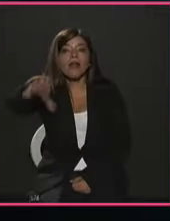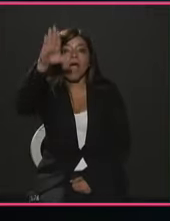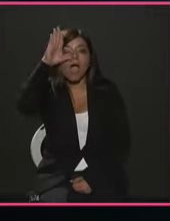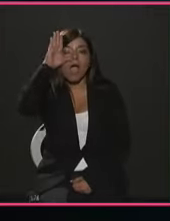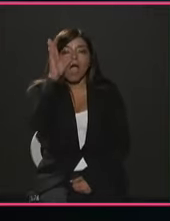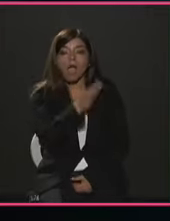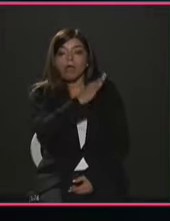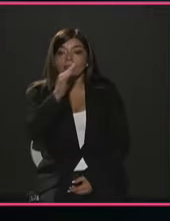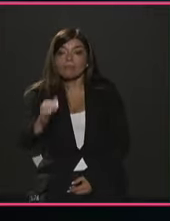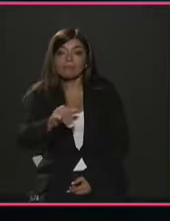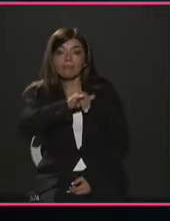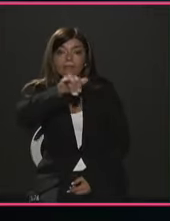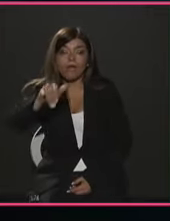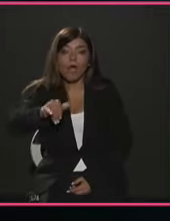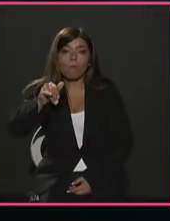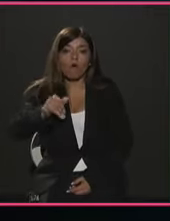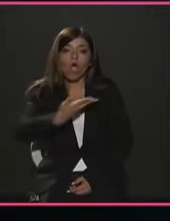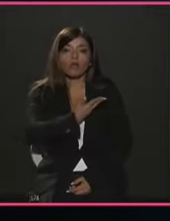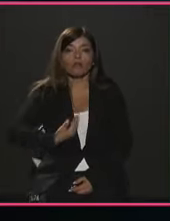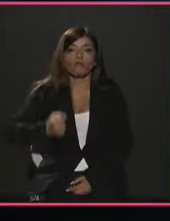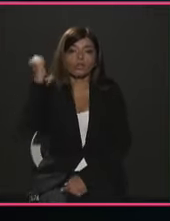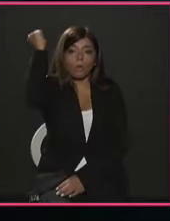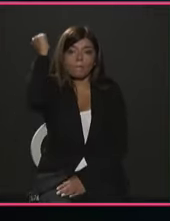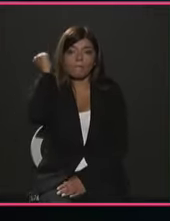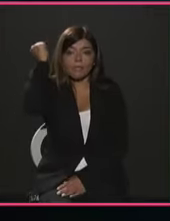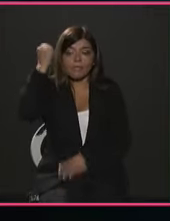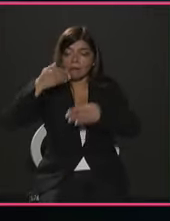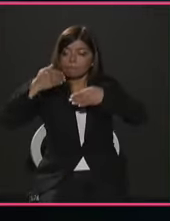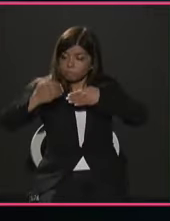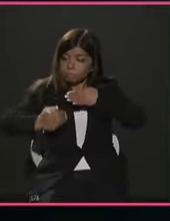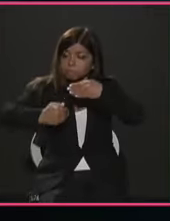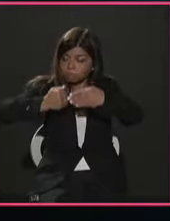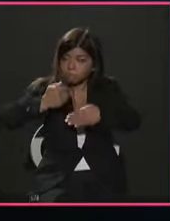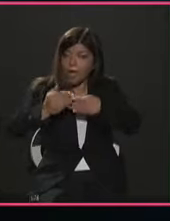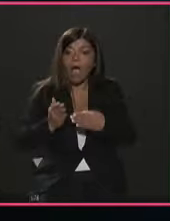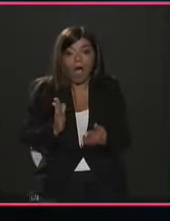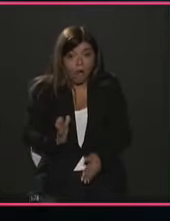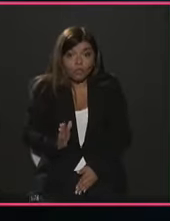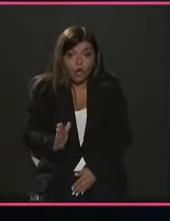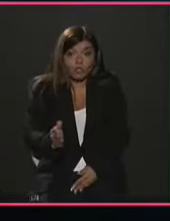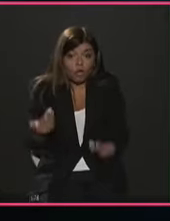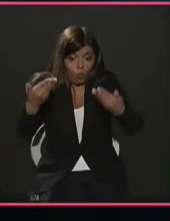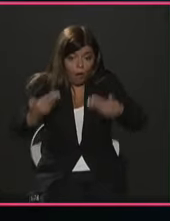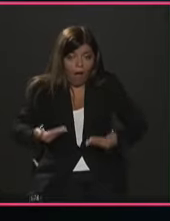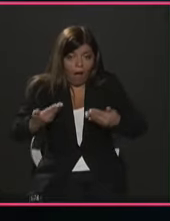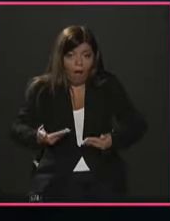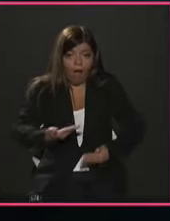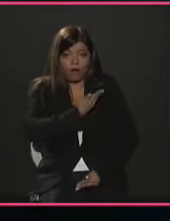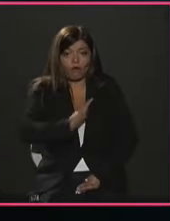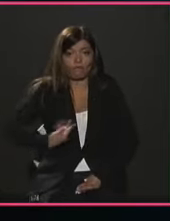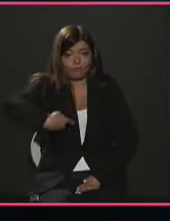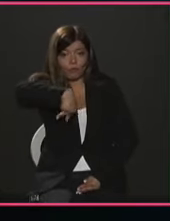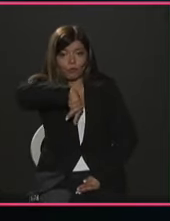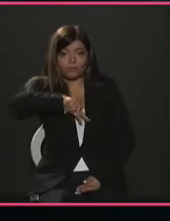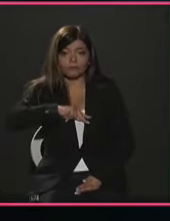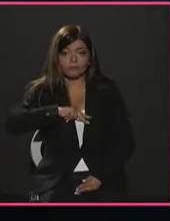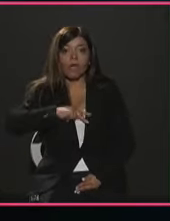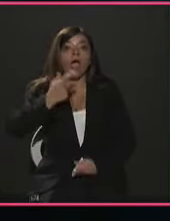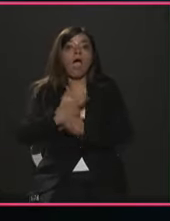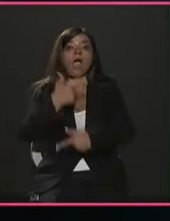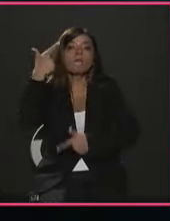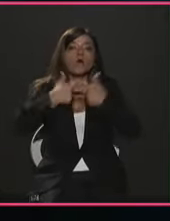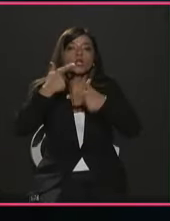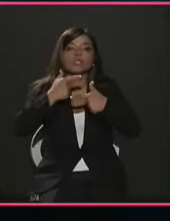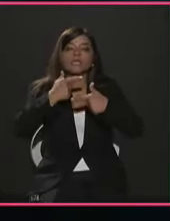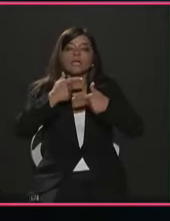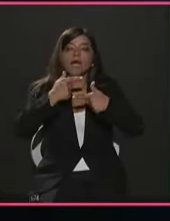siguió durante el gobierno de el presidente Piñera y continúa en nuestro gobierno hay políticas que tienen